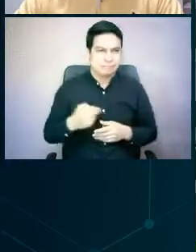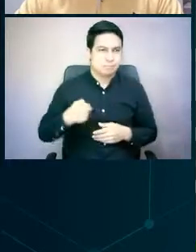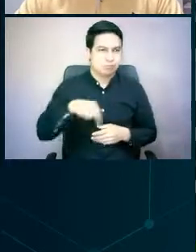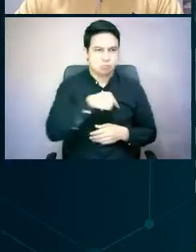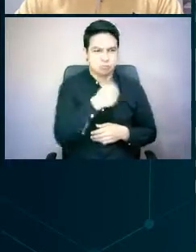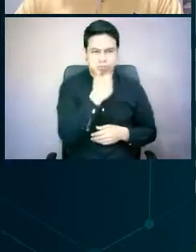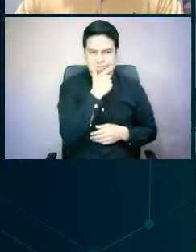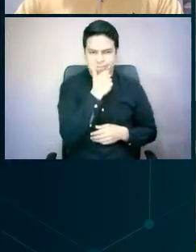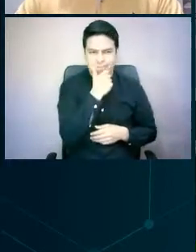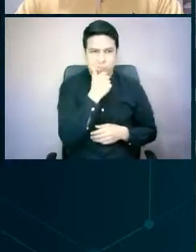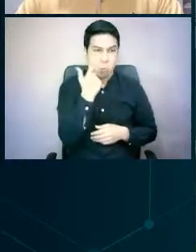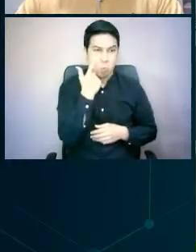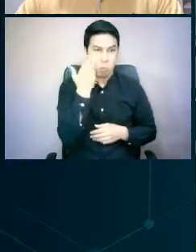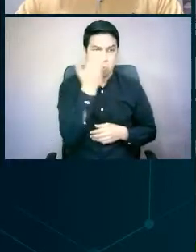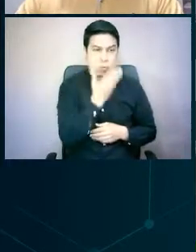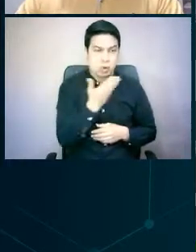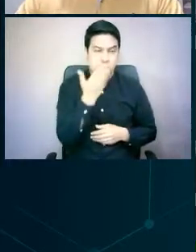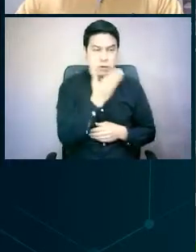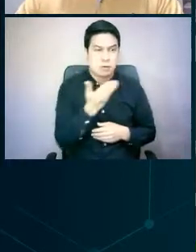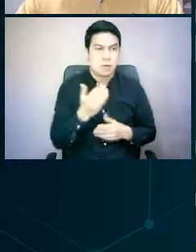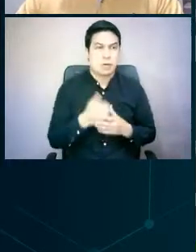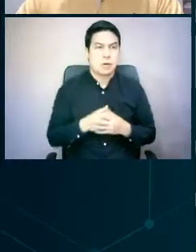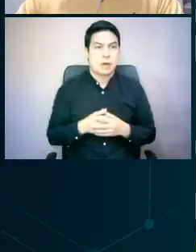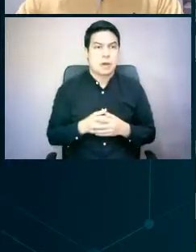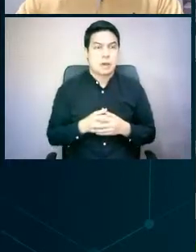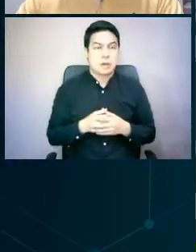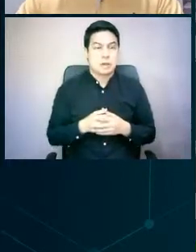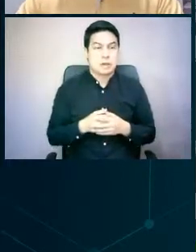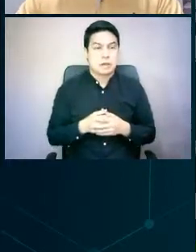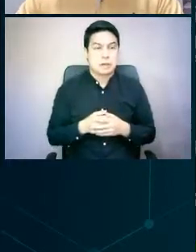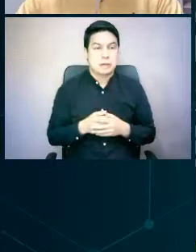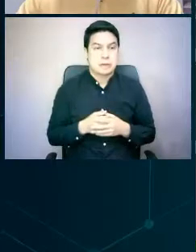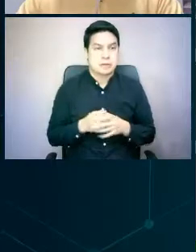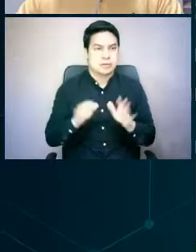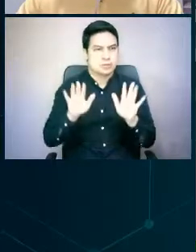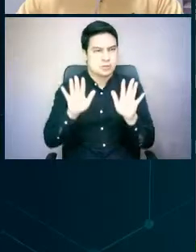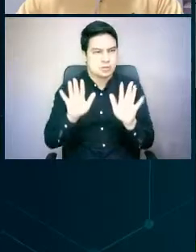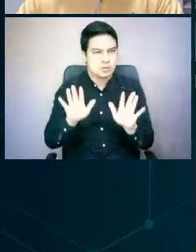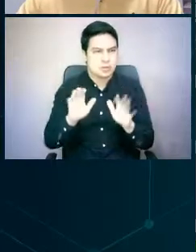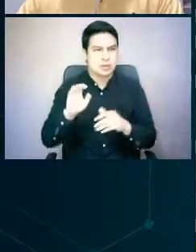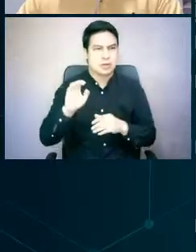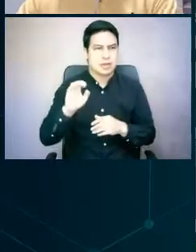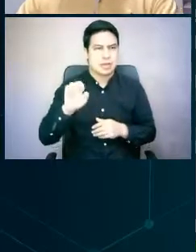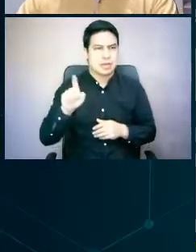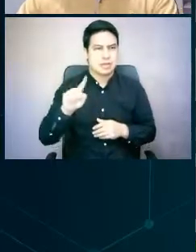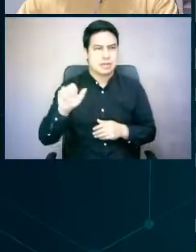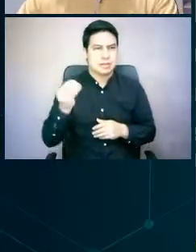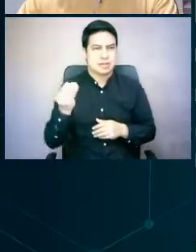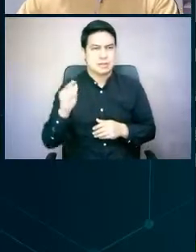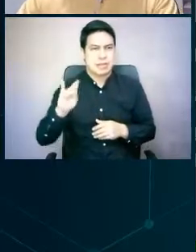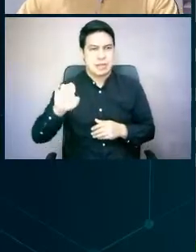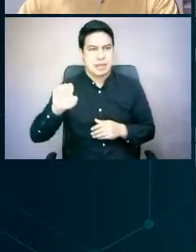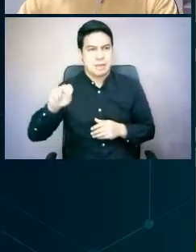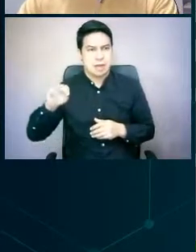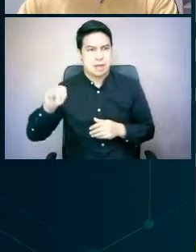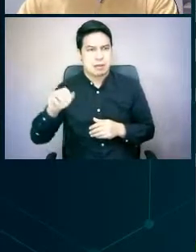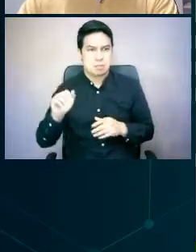diferencial de línea sobre la red MPLS-PM según lo documentado a la fecha en la literatura